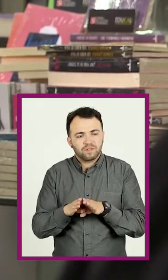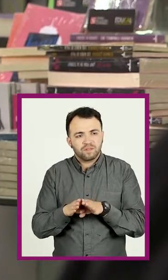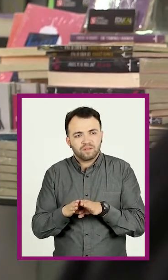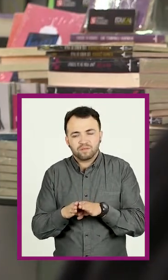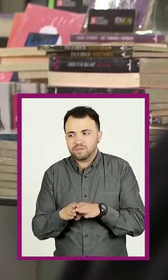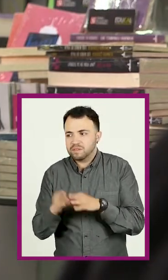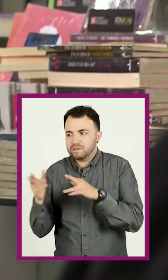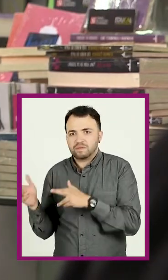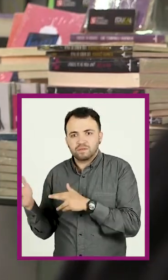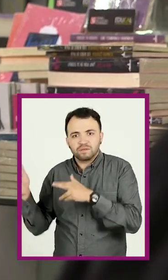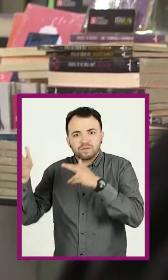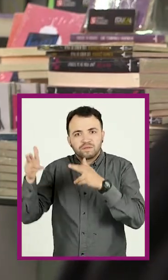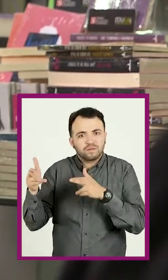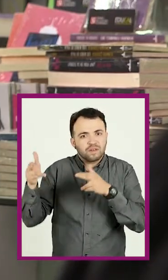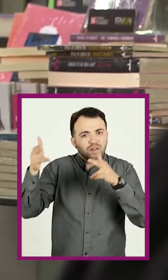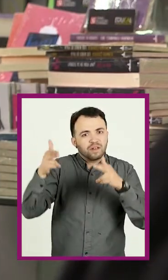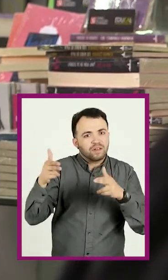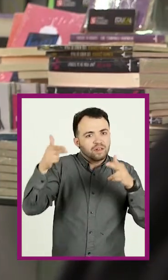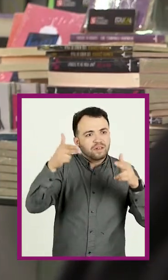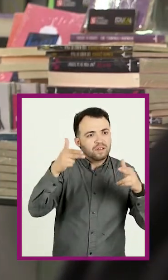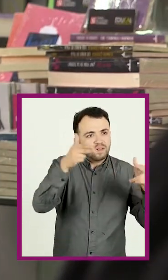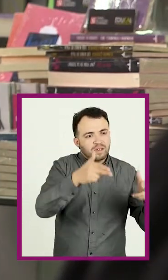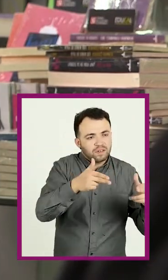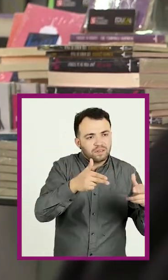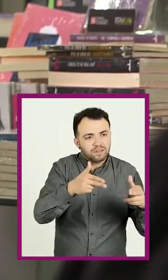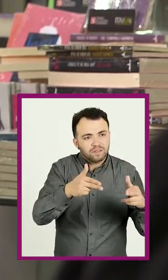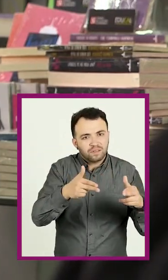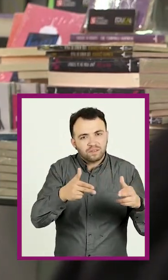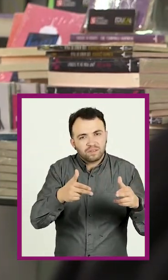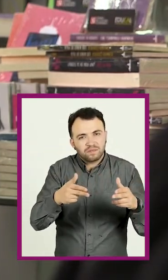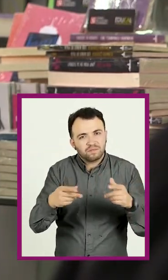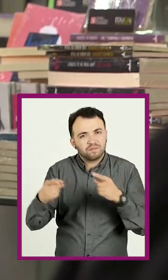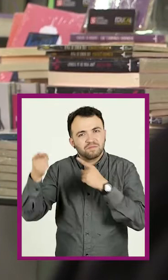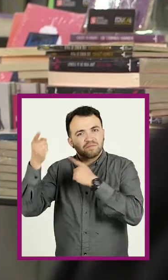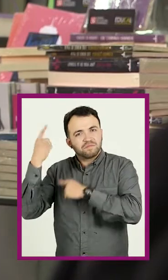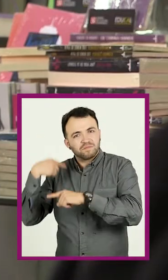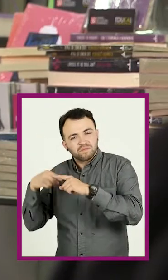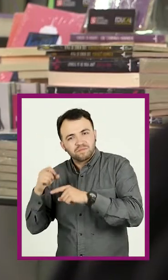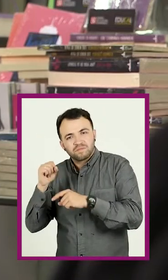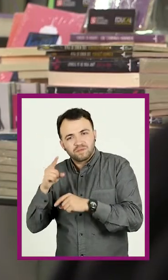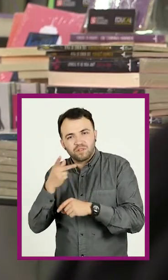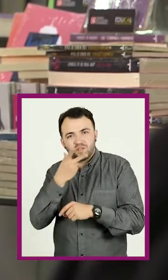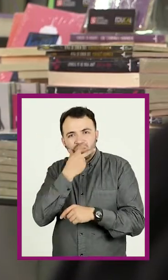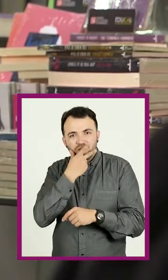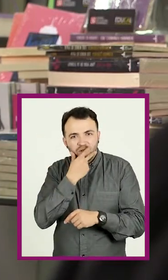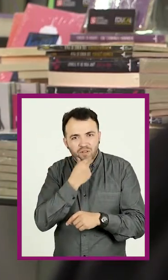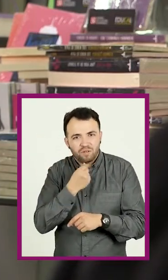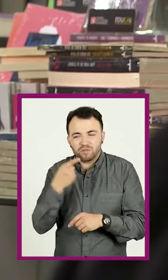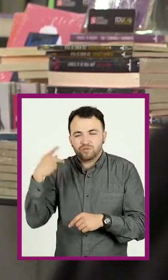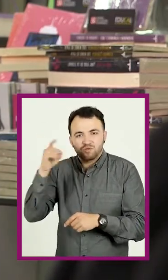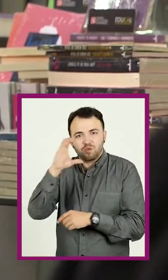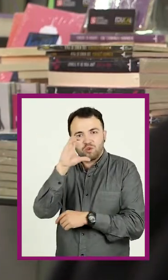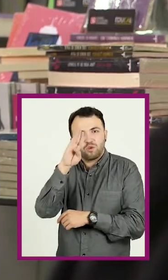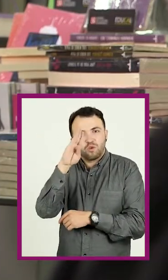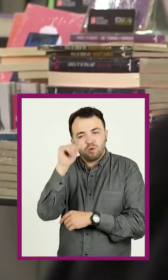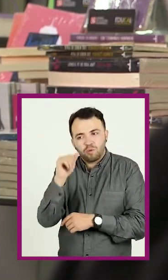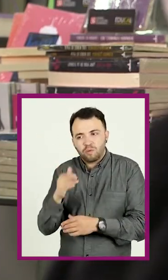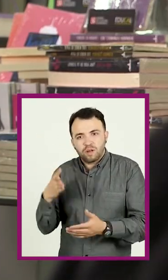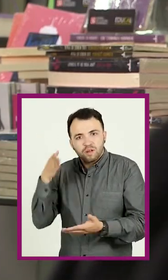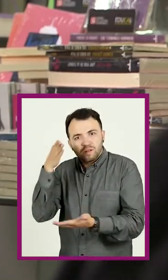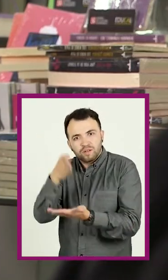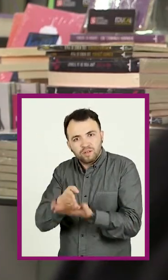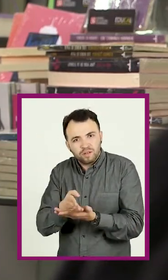igual que el embajador y las fuerzas del poder de la dictadura